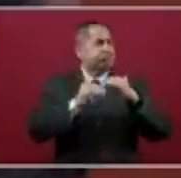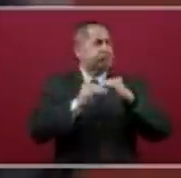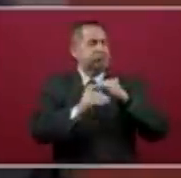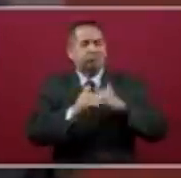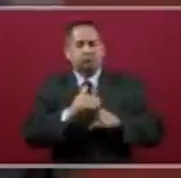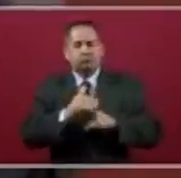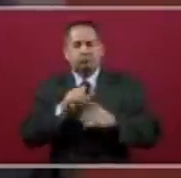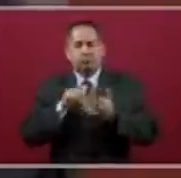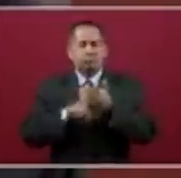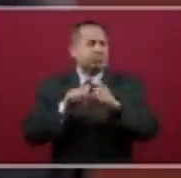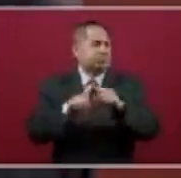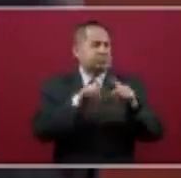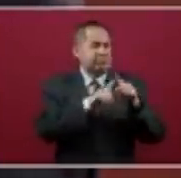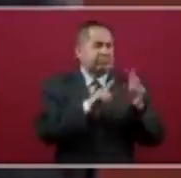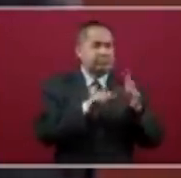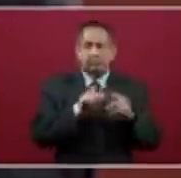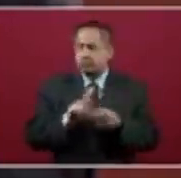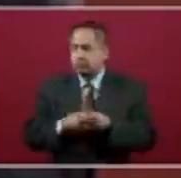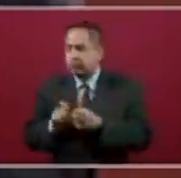en variables macroeconómicas.